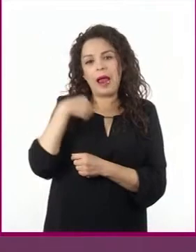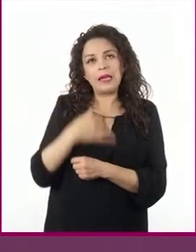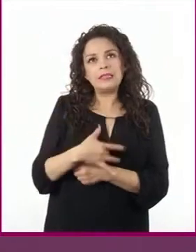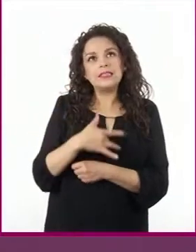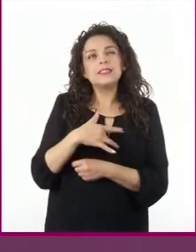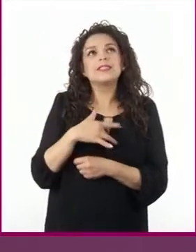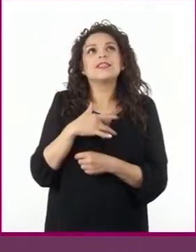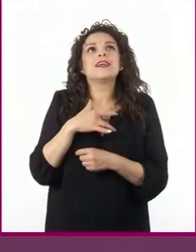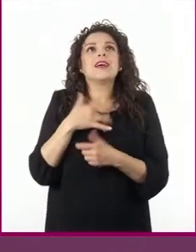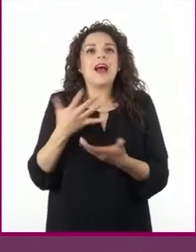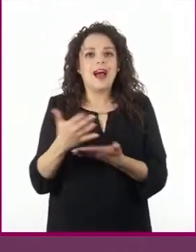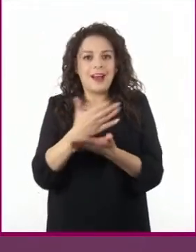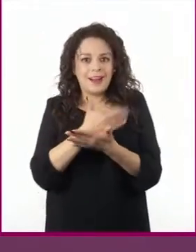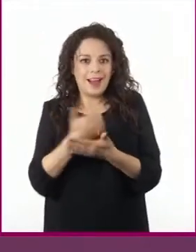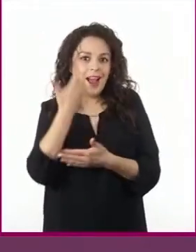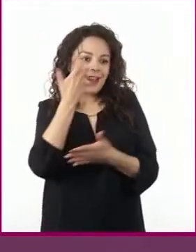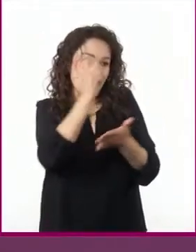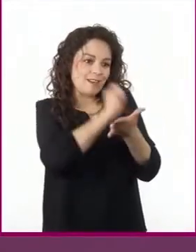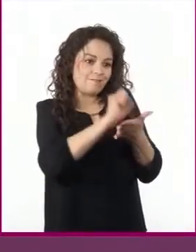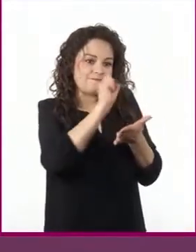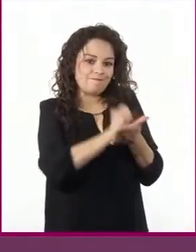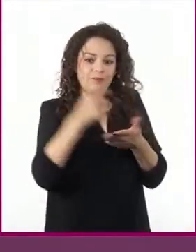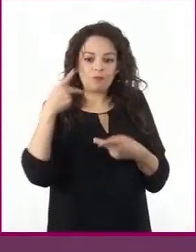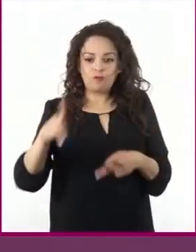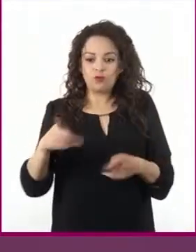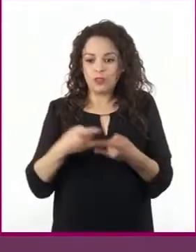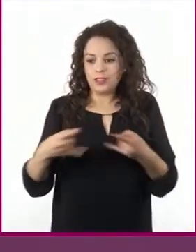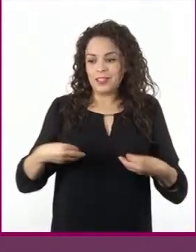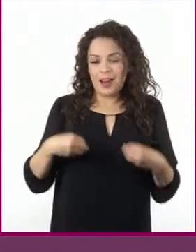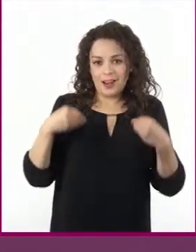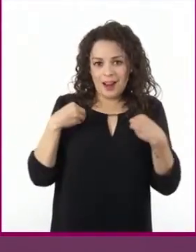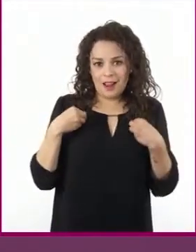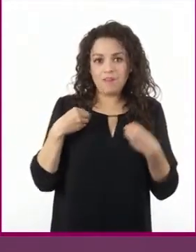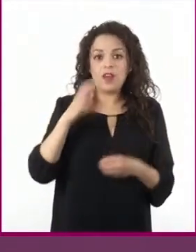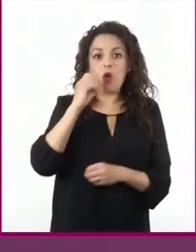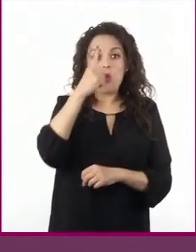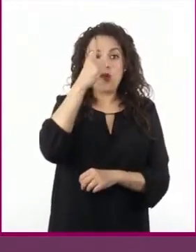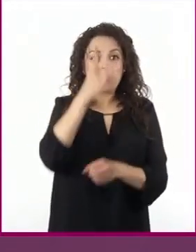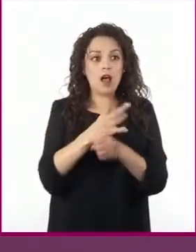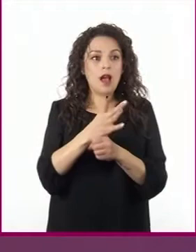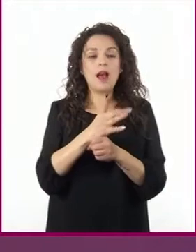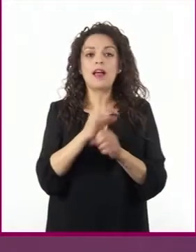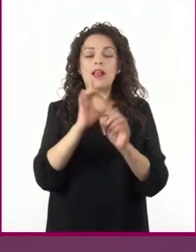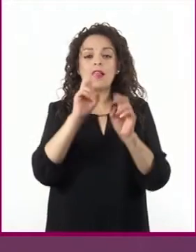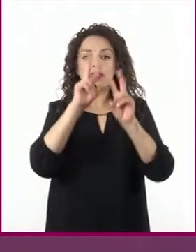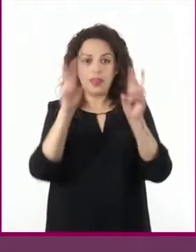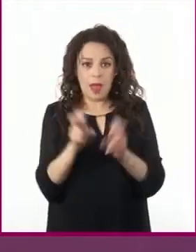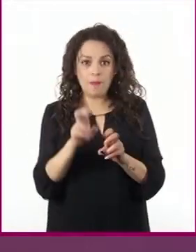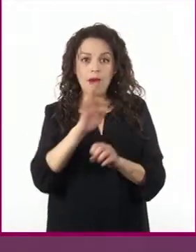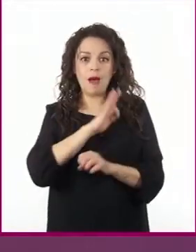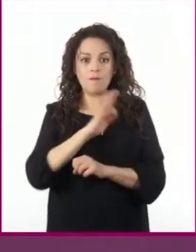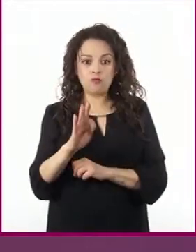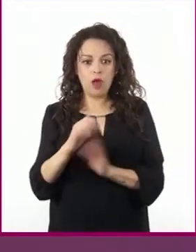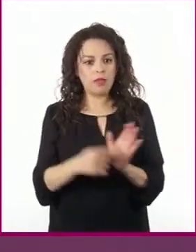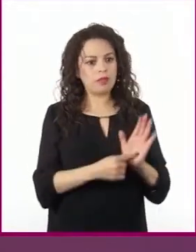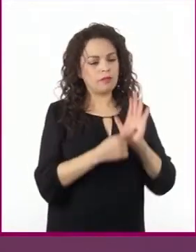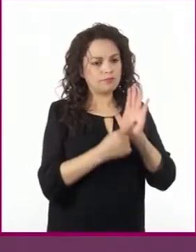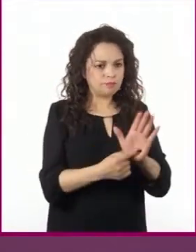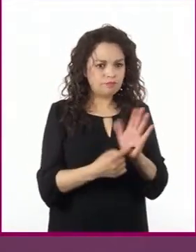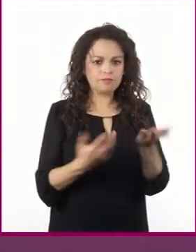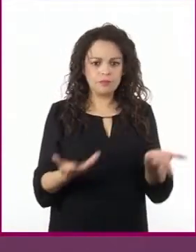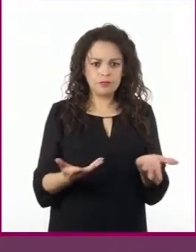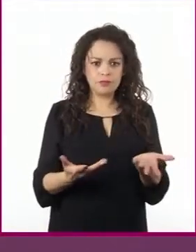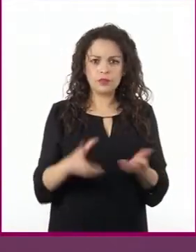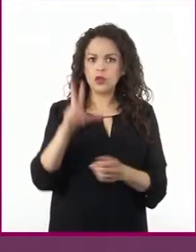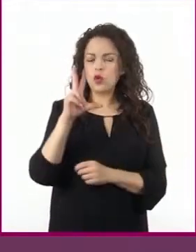una biografía. Puede enseñar sobre algún tema en específico y muestran cómo salir adelante sin tenerle